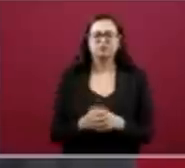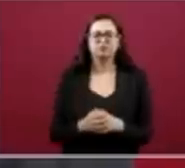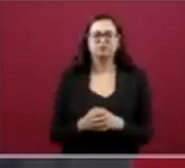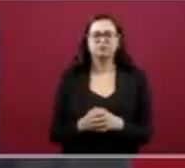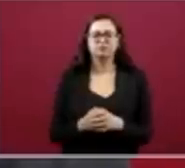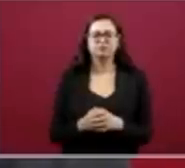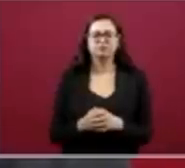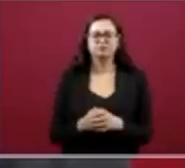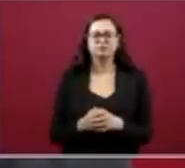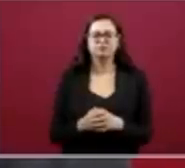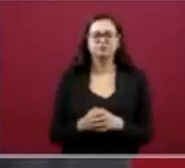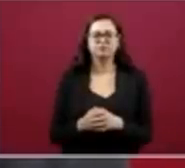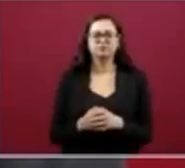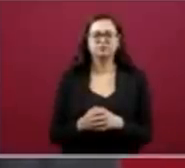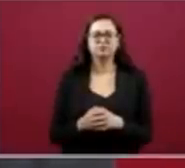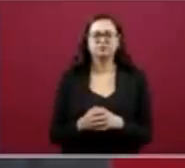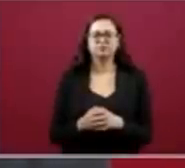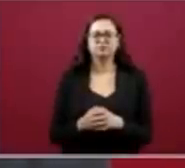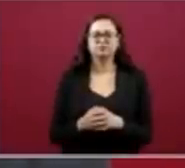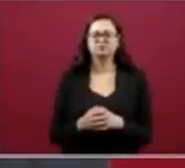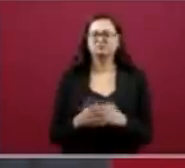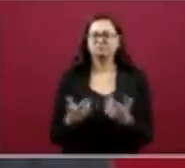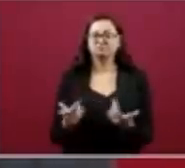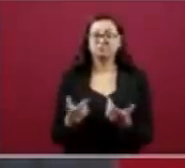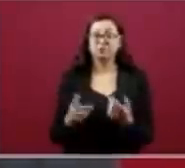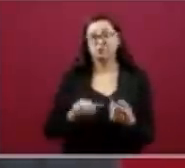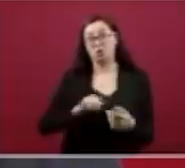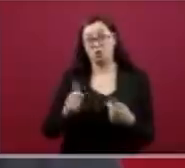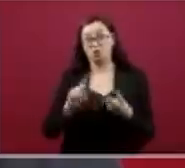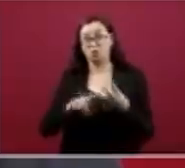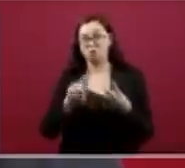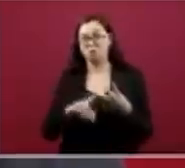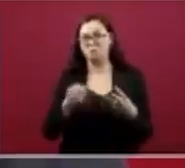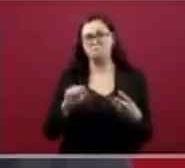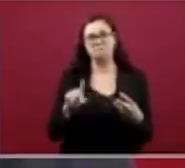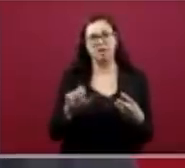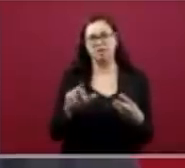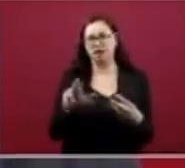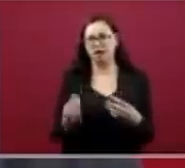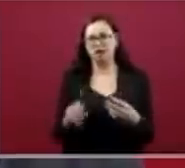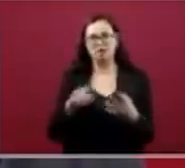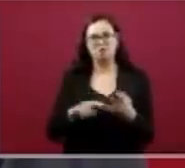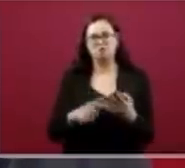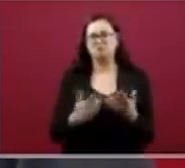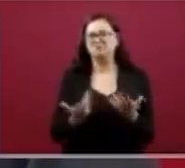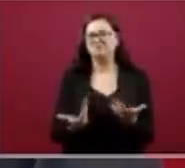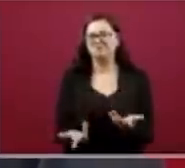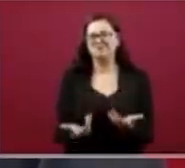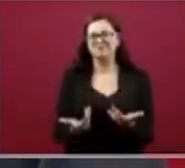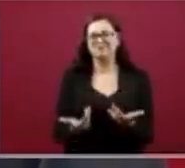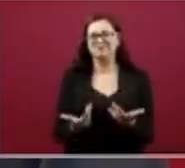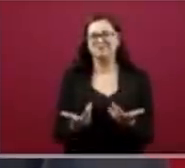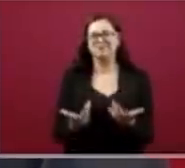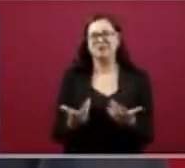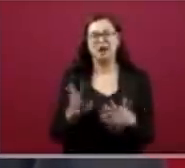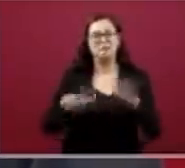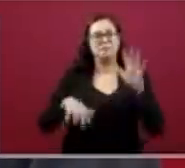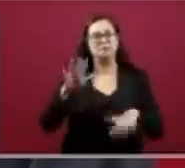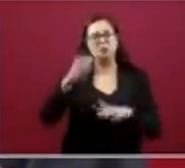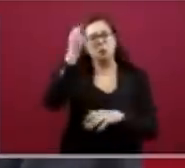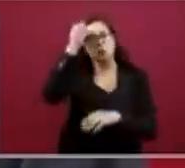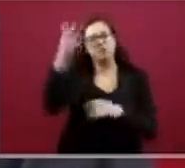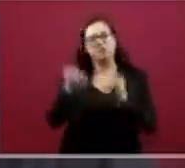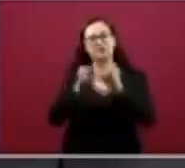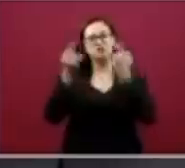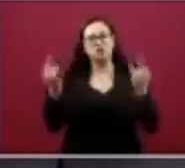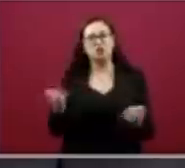era muy humano. Madero, se olvida, por ejemplo, que Madero, cuando están